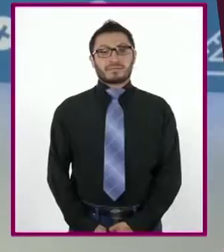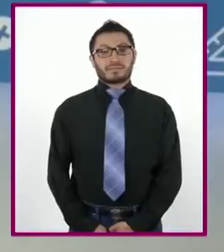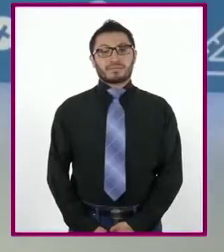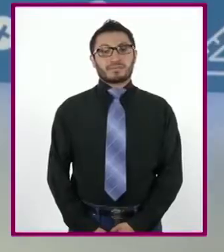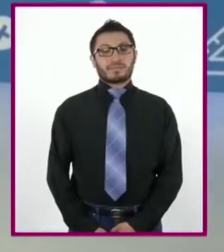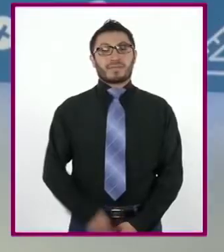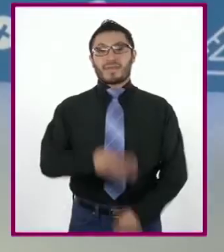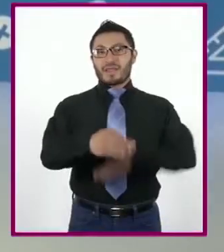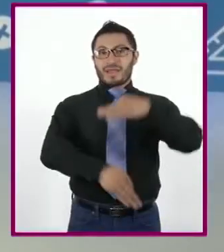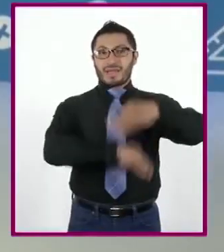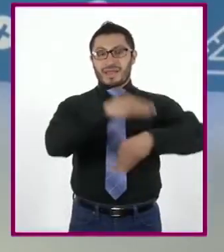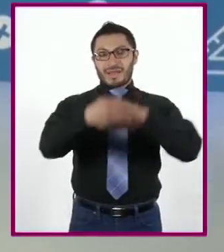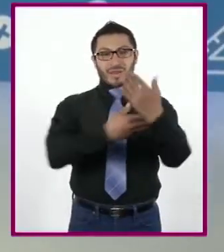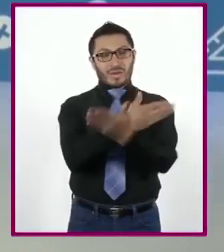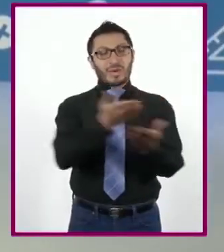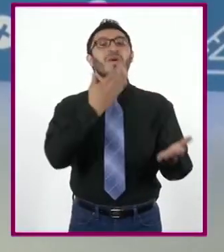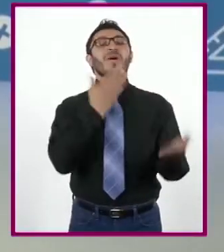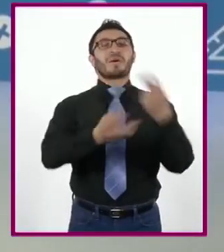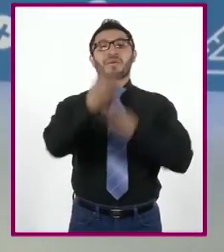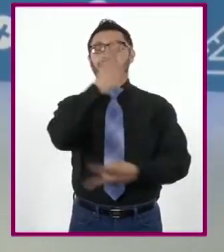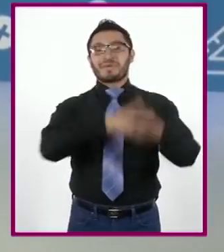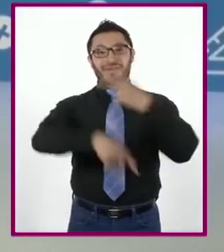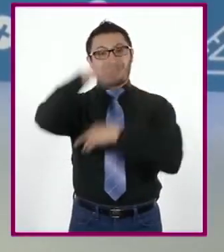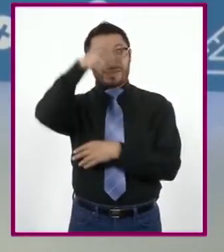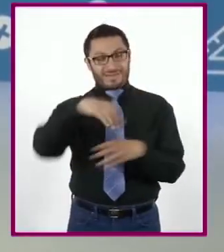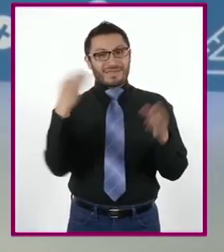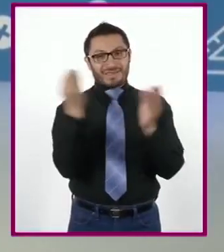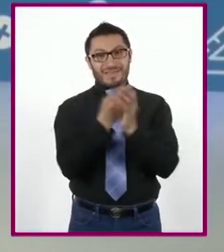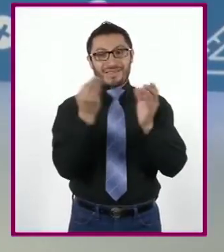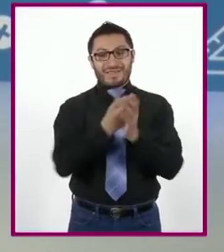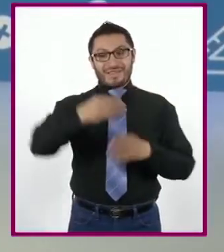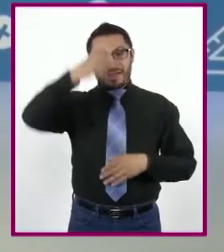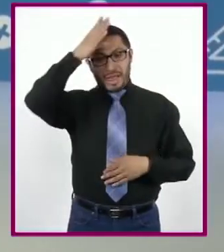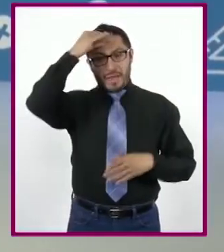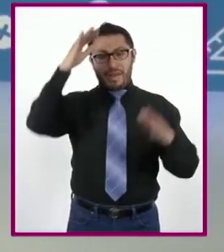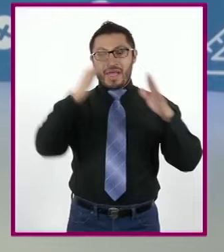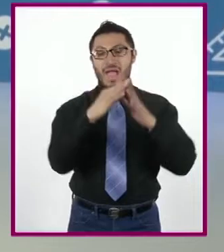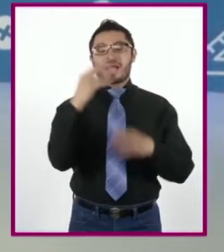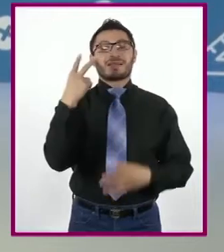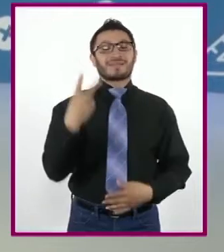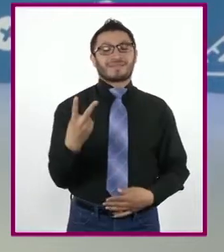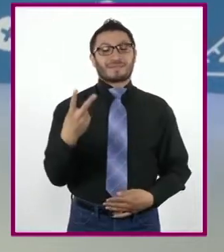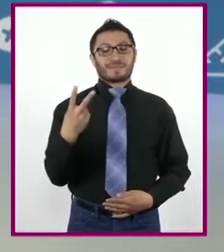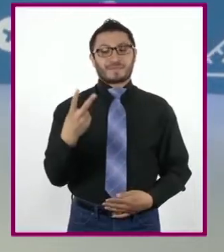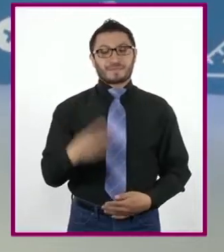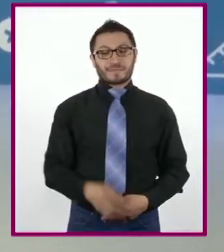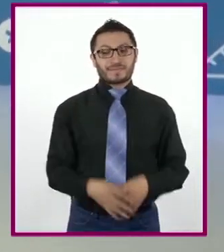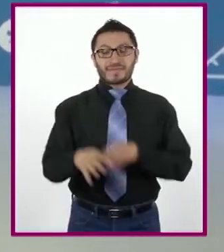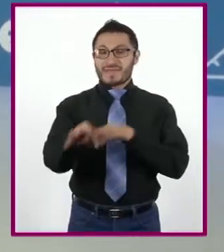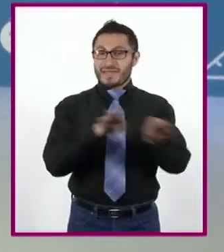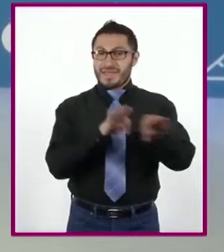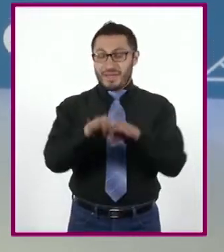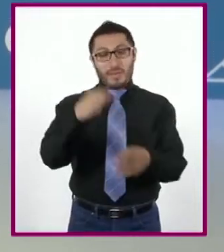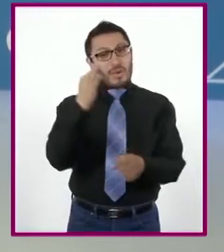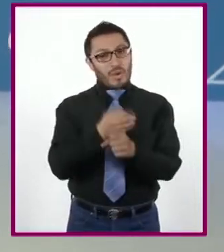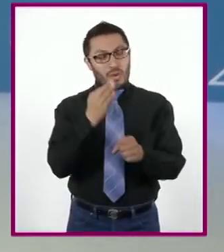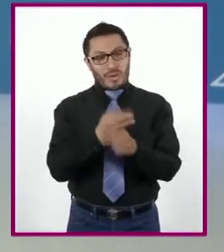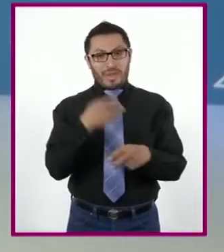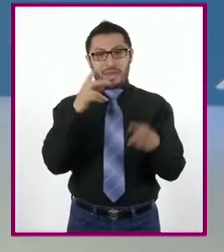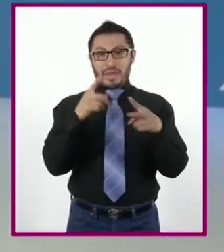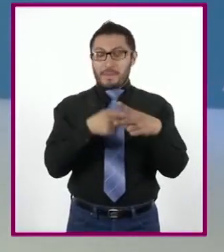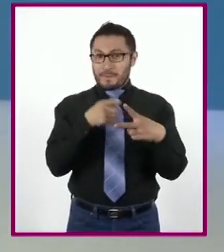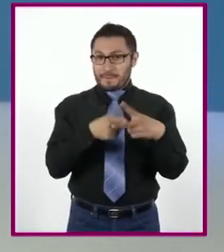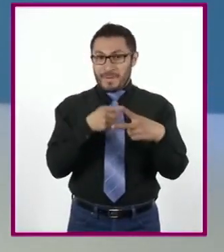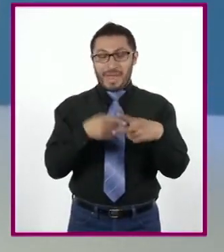Sean bienvenidas y bienvenidos a esta sesión de Aprende en Casa 2. Trabajaremos con matemáticas